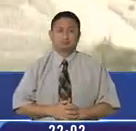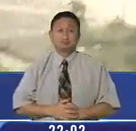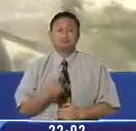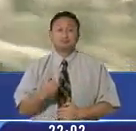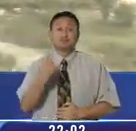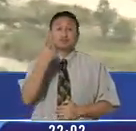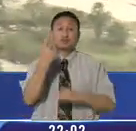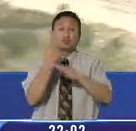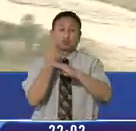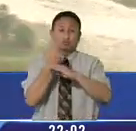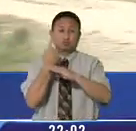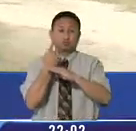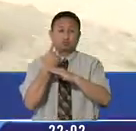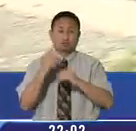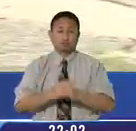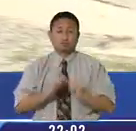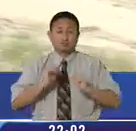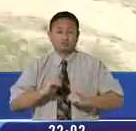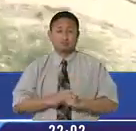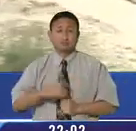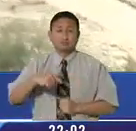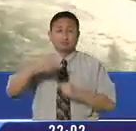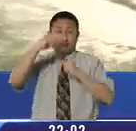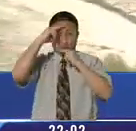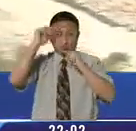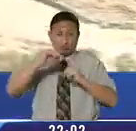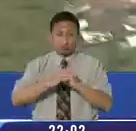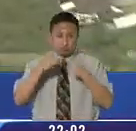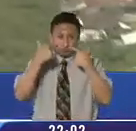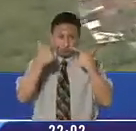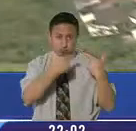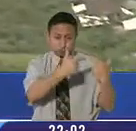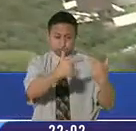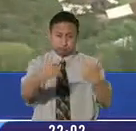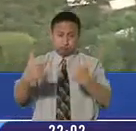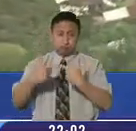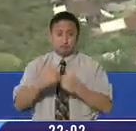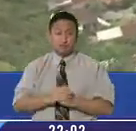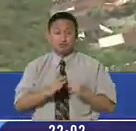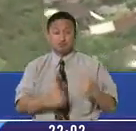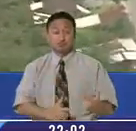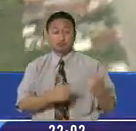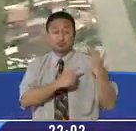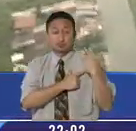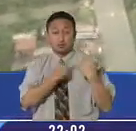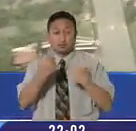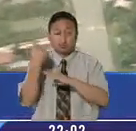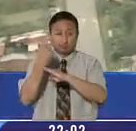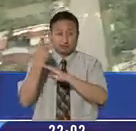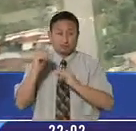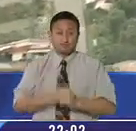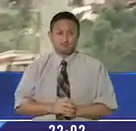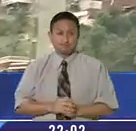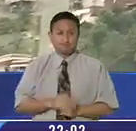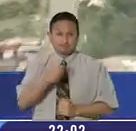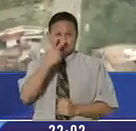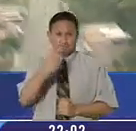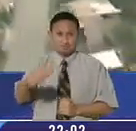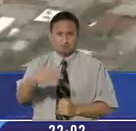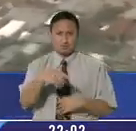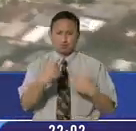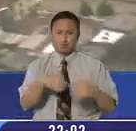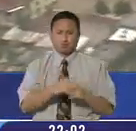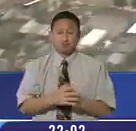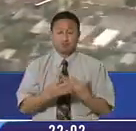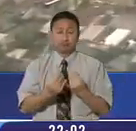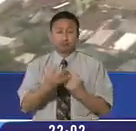Desde lo alto, en un sobrevuelo realizado por este medio de comunicación en un helicóptero de las Fuerzas Armadas, se pudo evidenciar las